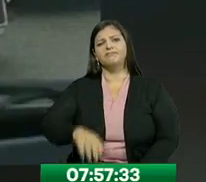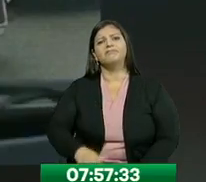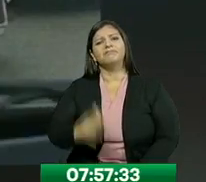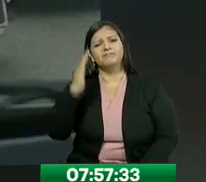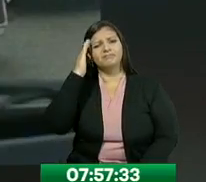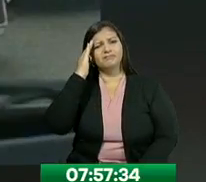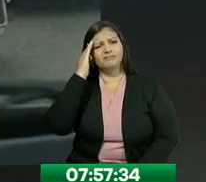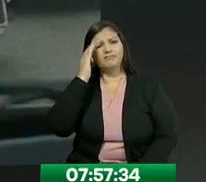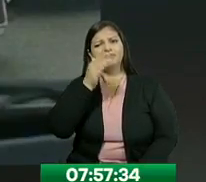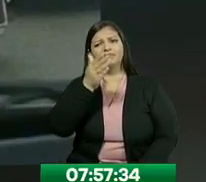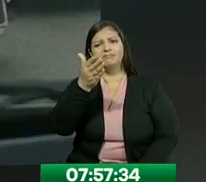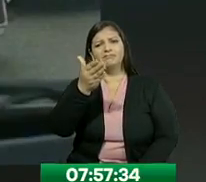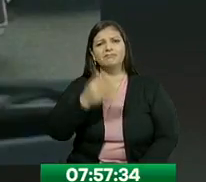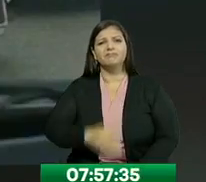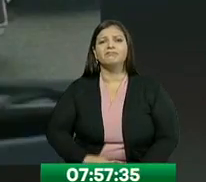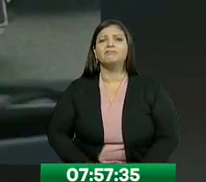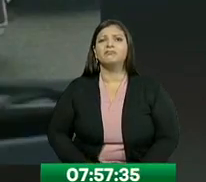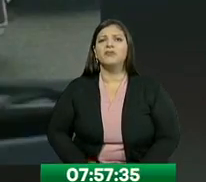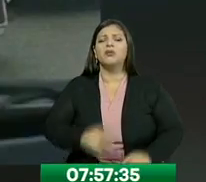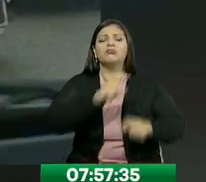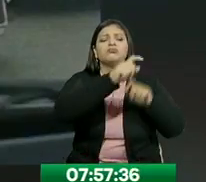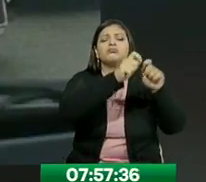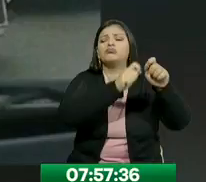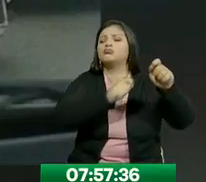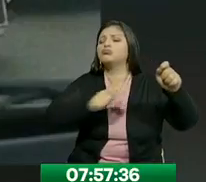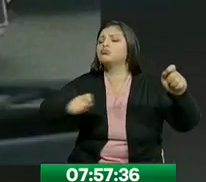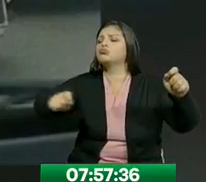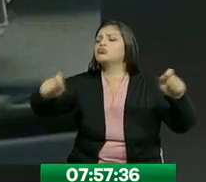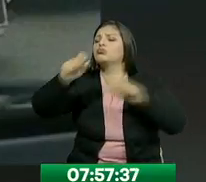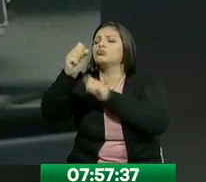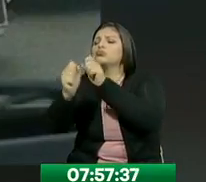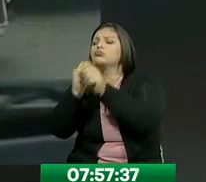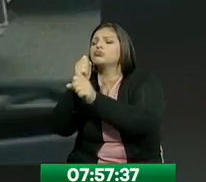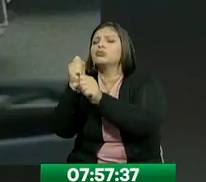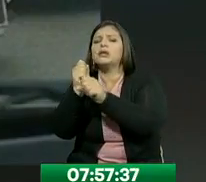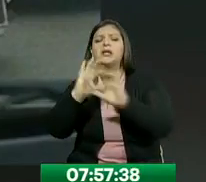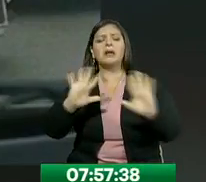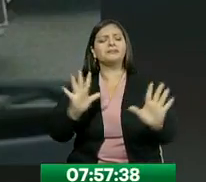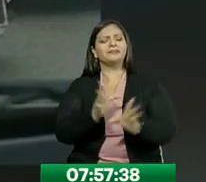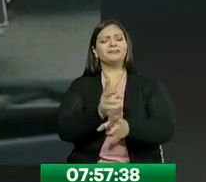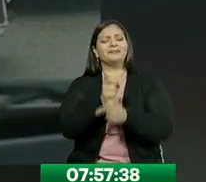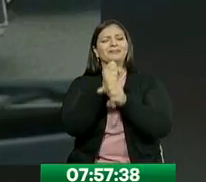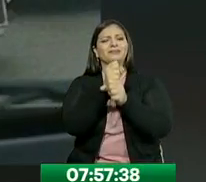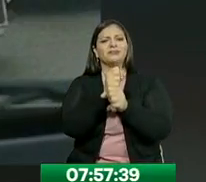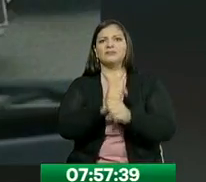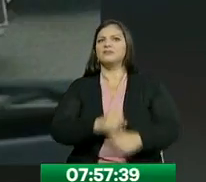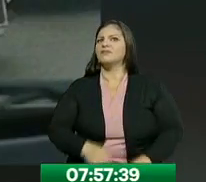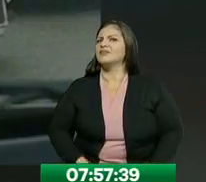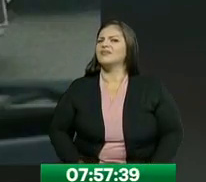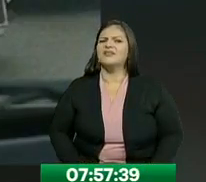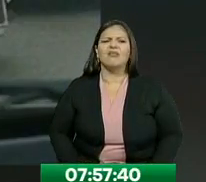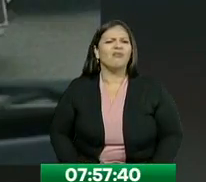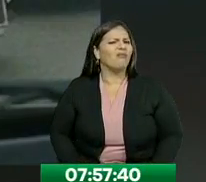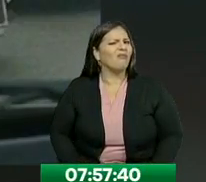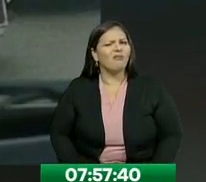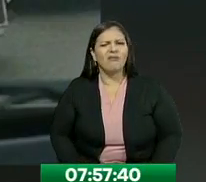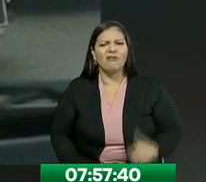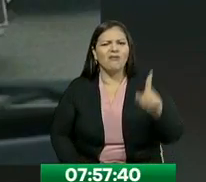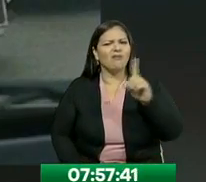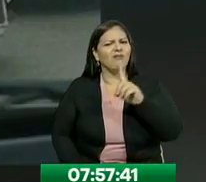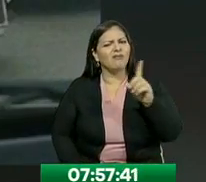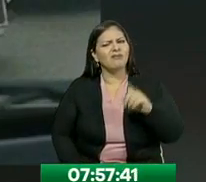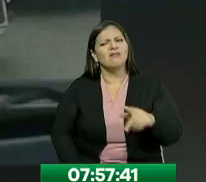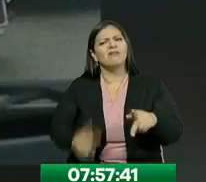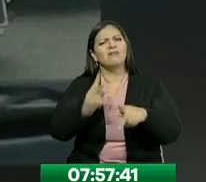poner una soguita, un cabo, ya está embalado todo y listo para la